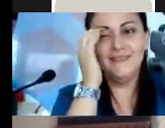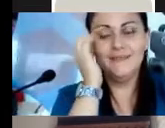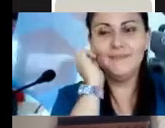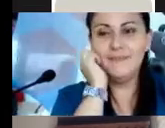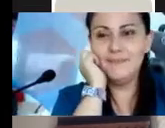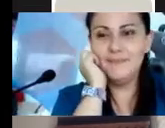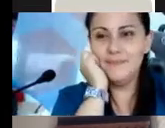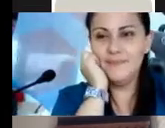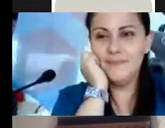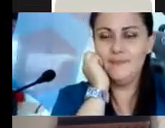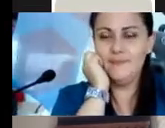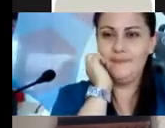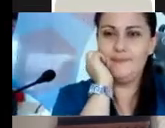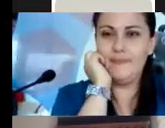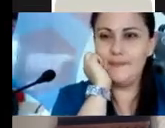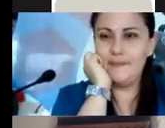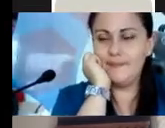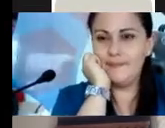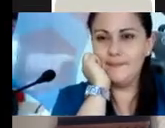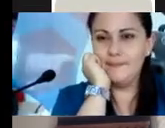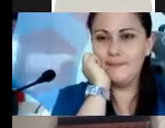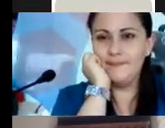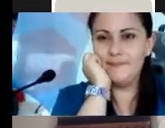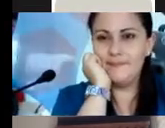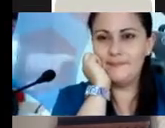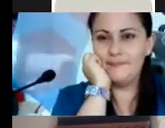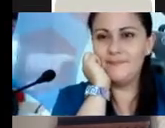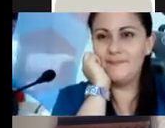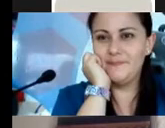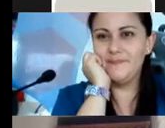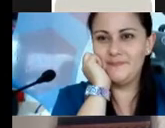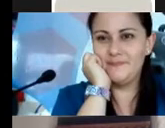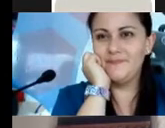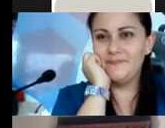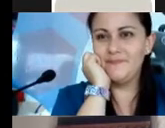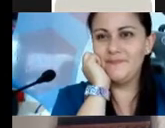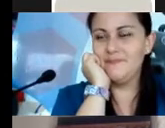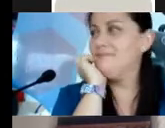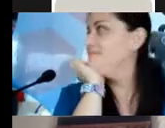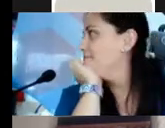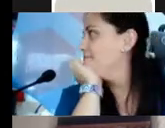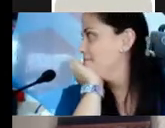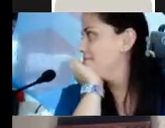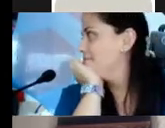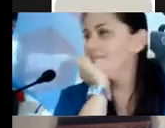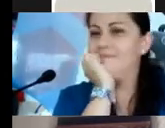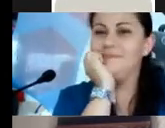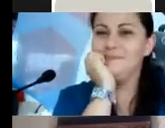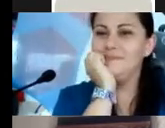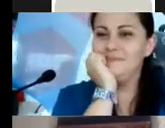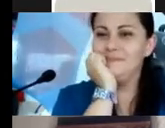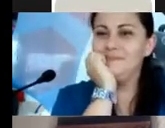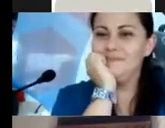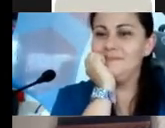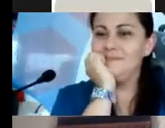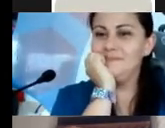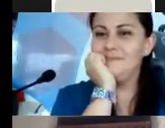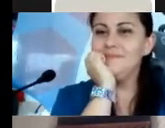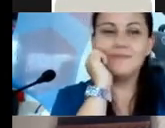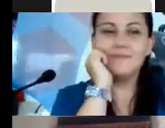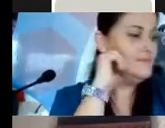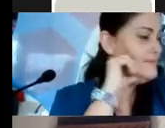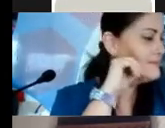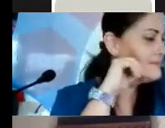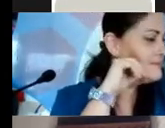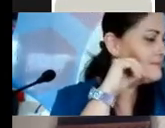como en la figura de la izquierda, ¿cuánto estoy sobrecargando realmente y hacia dónde estoy sobrecargando? Es decir, ¿qué